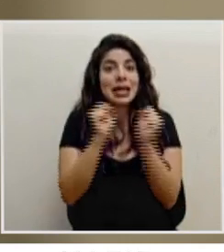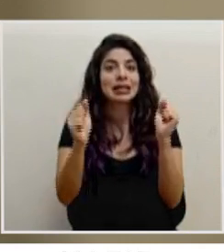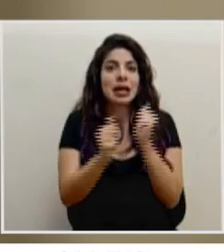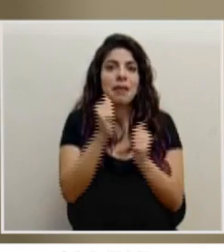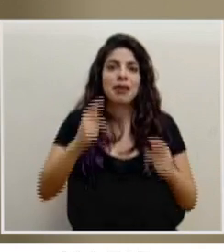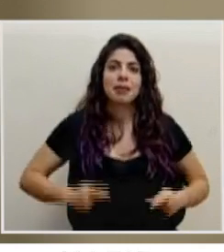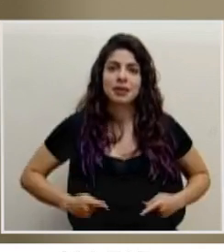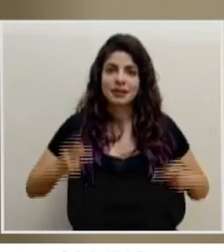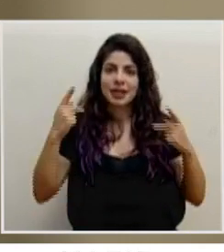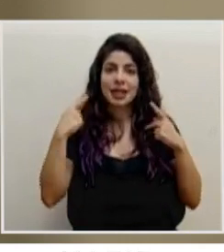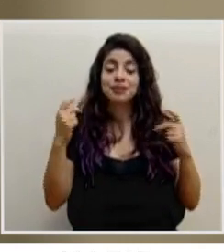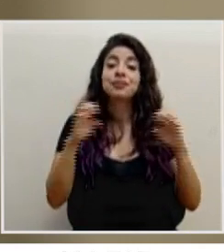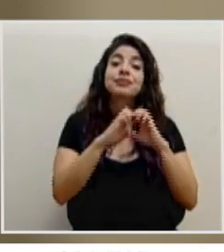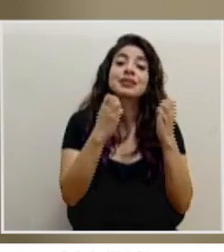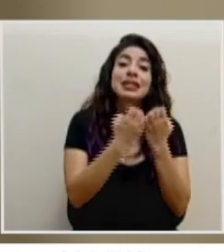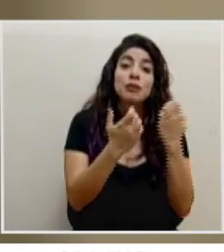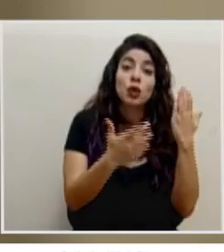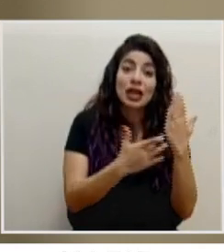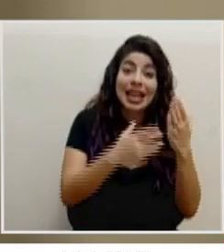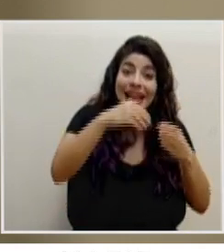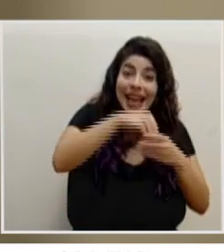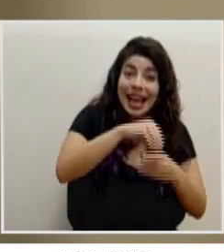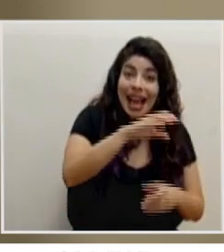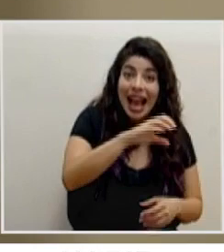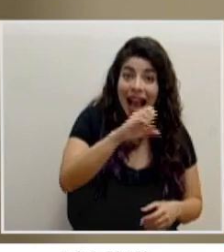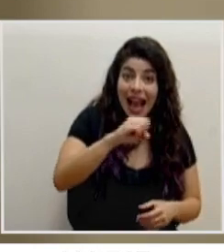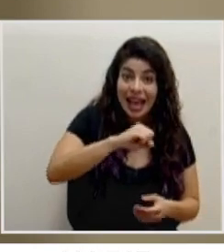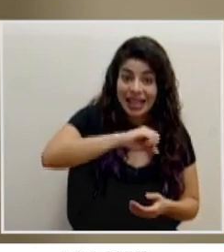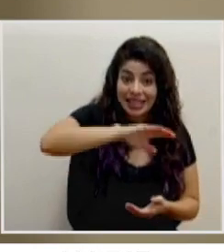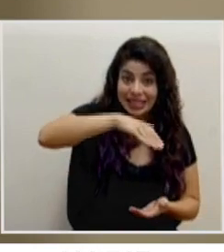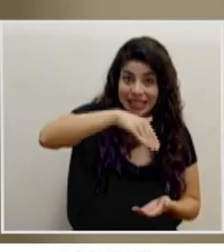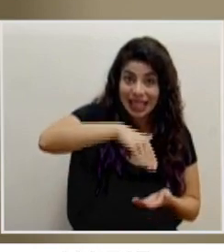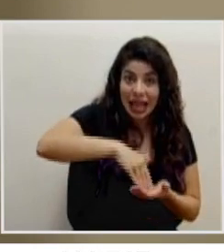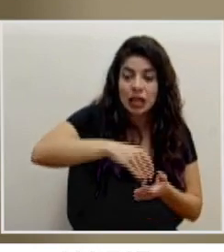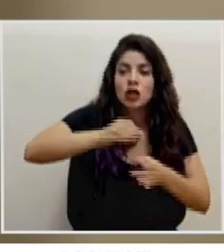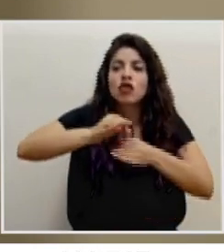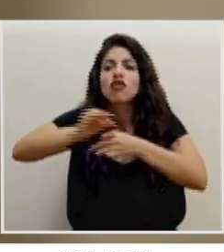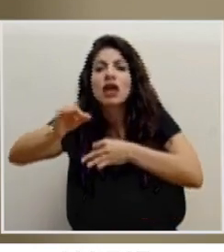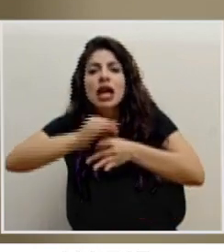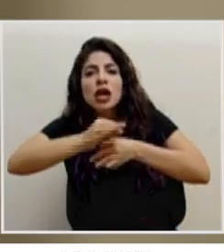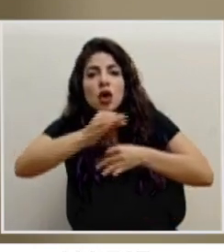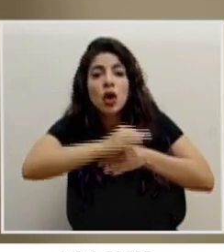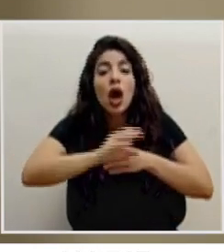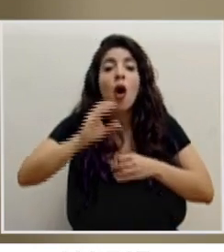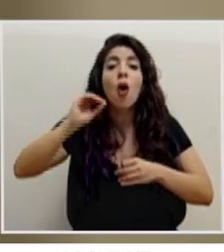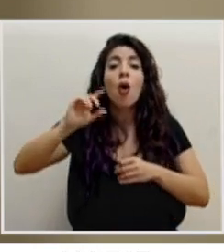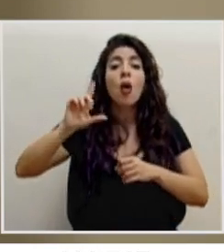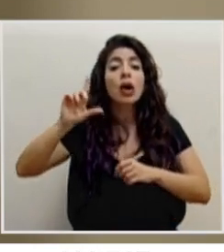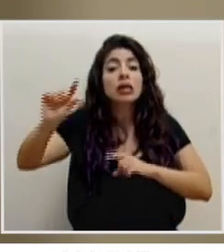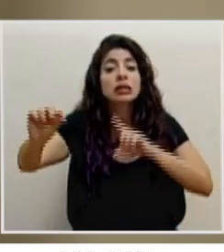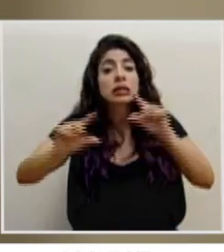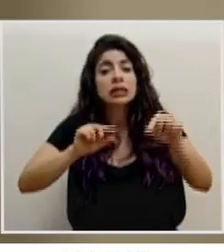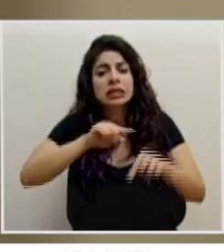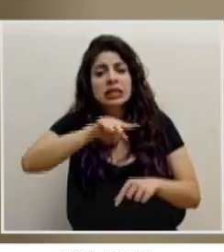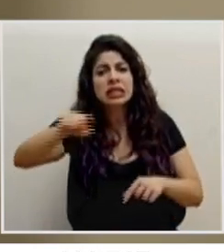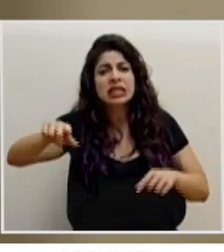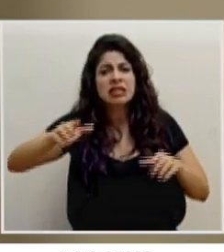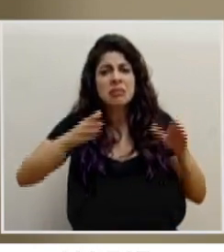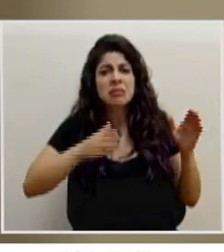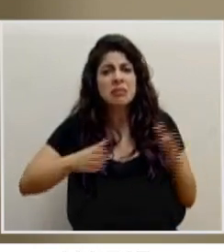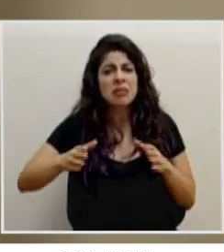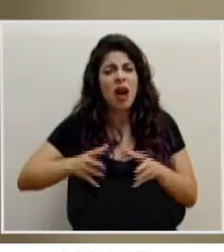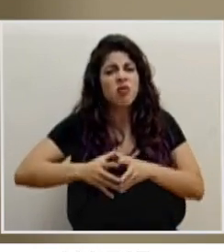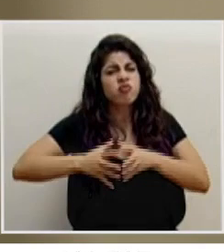vidas. Los equipos técnicos de la Caja, del nivel central, del nivel regional y del nivel local, definieron una